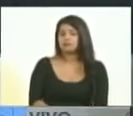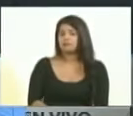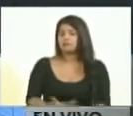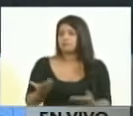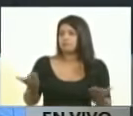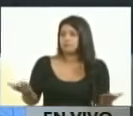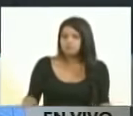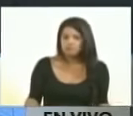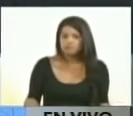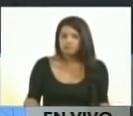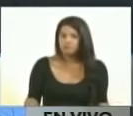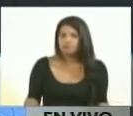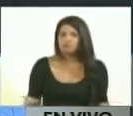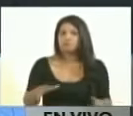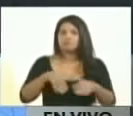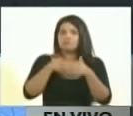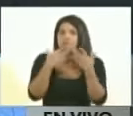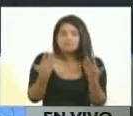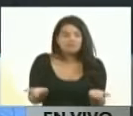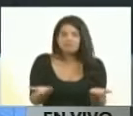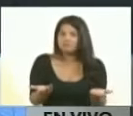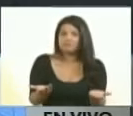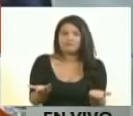Yo no puedo,